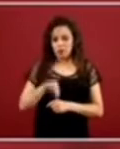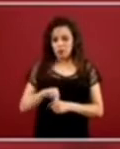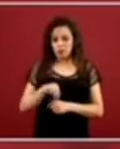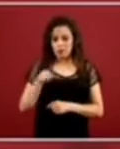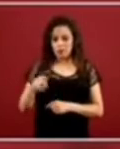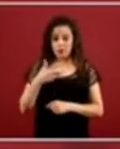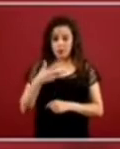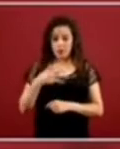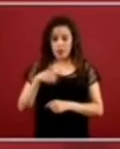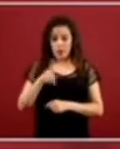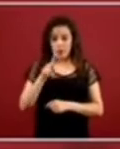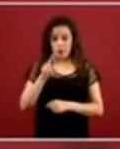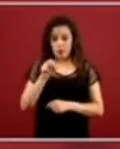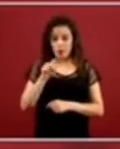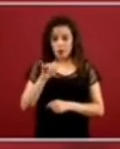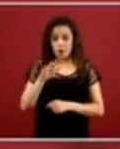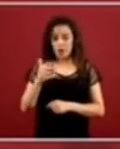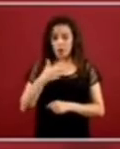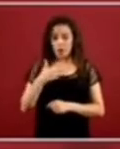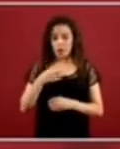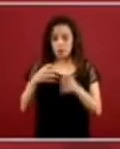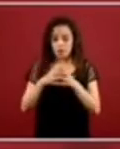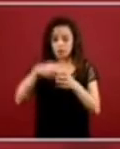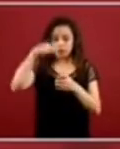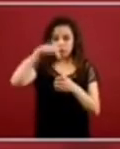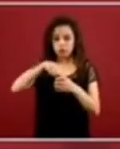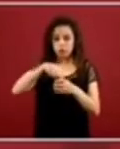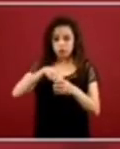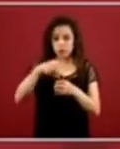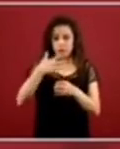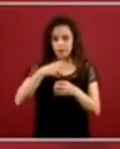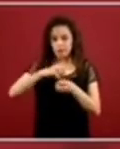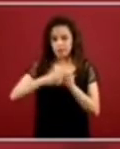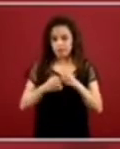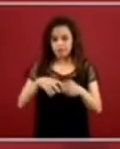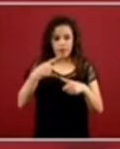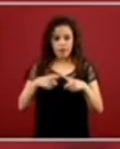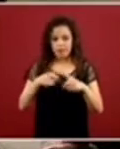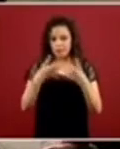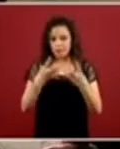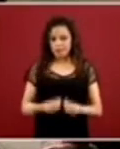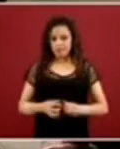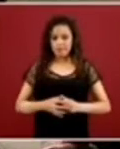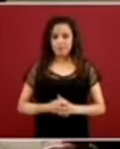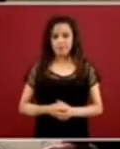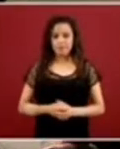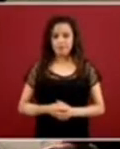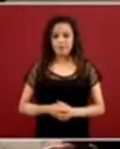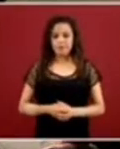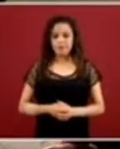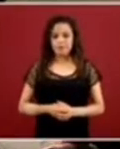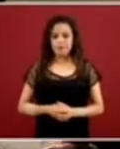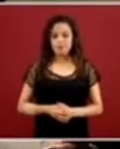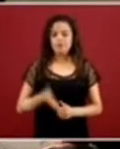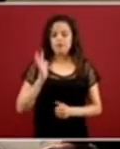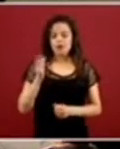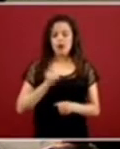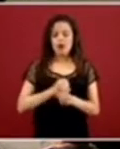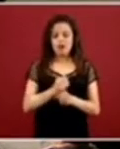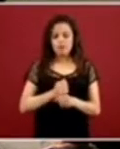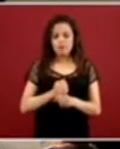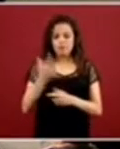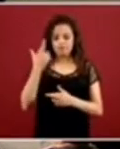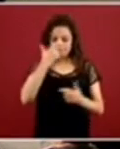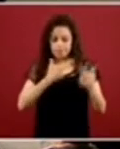proteína que está en cada una de las células, son varias moléculas de proteína y se ha hecho algunas investigaciones que